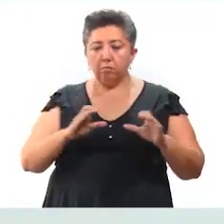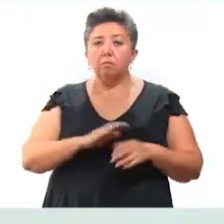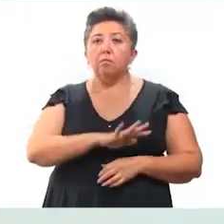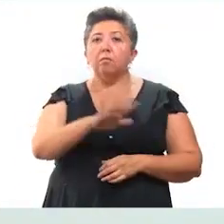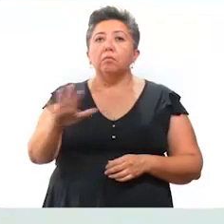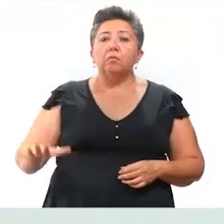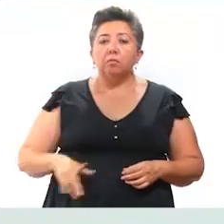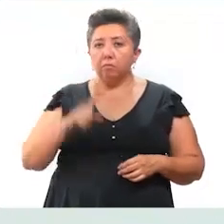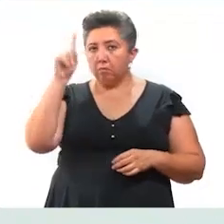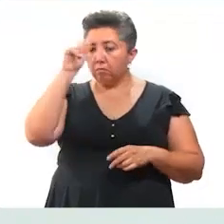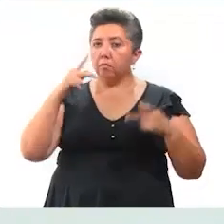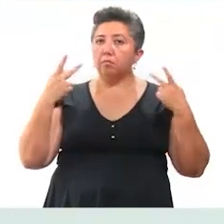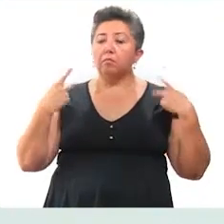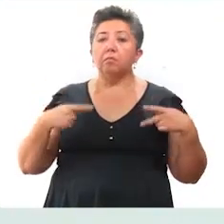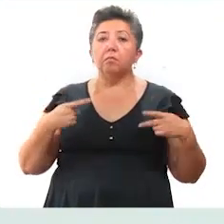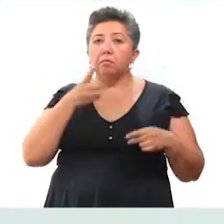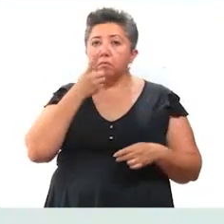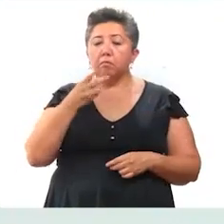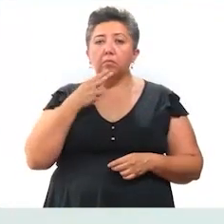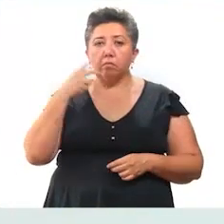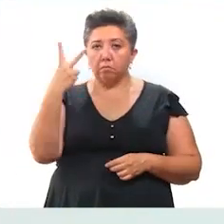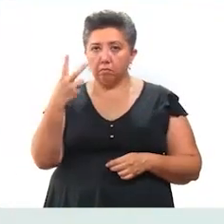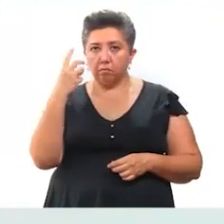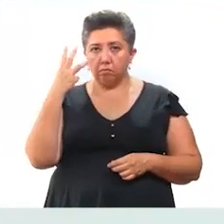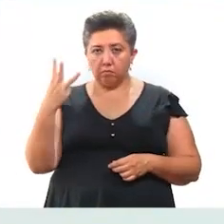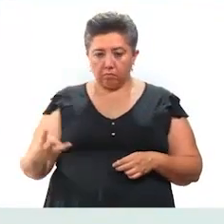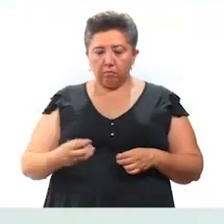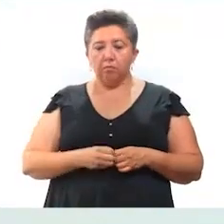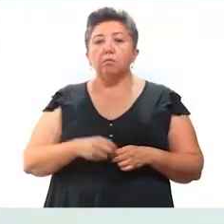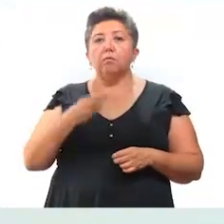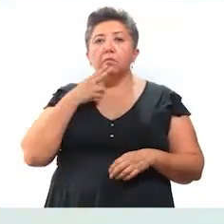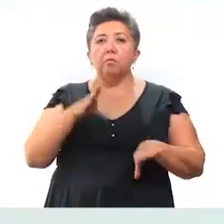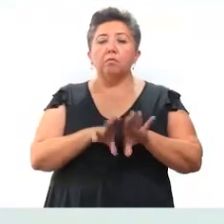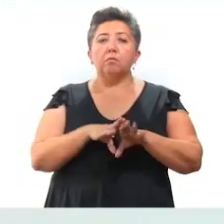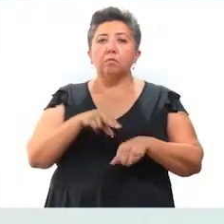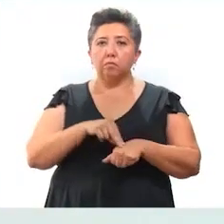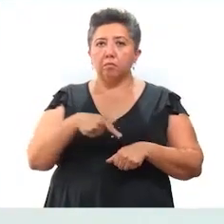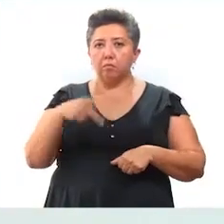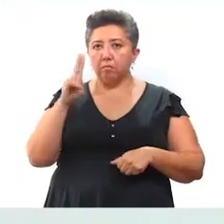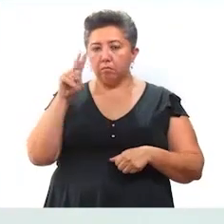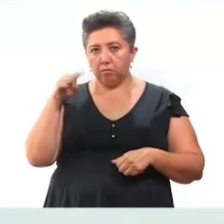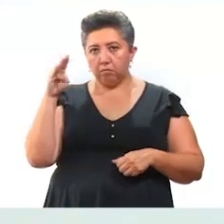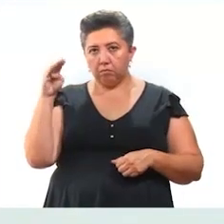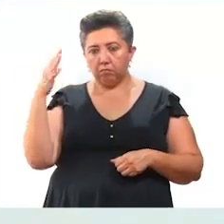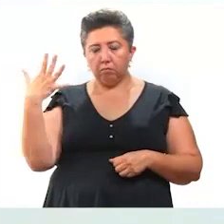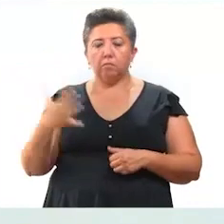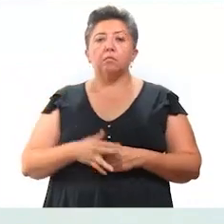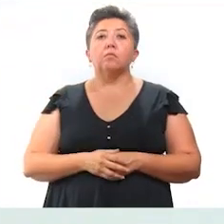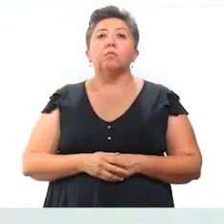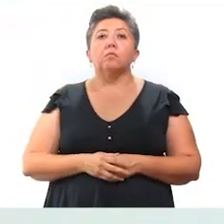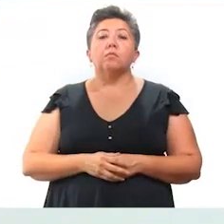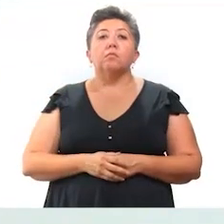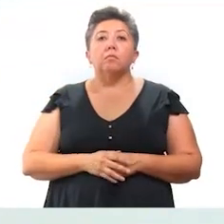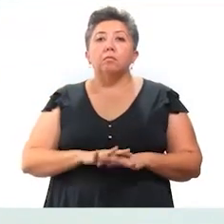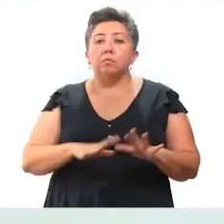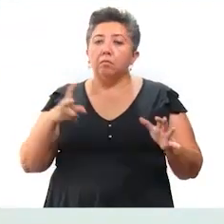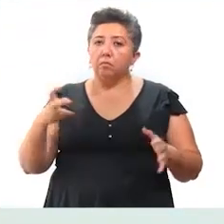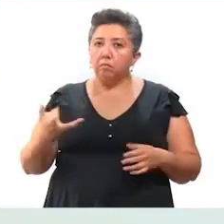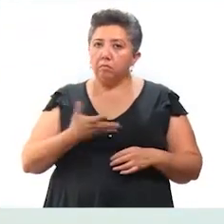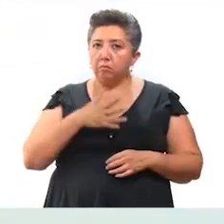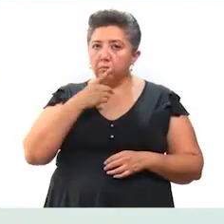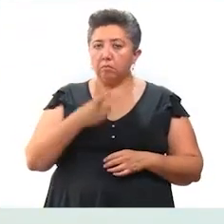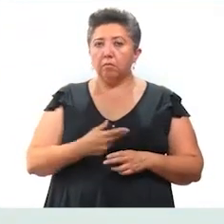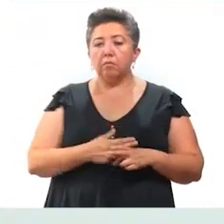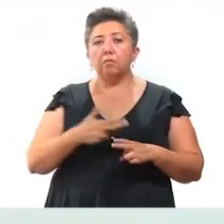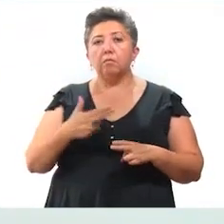entre todos, se sugiere el uso de cubrebocas de 2 capas, tricapa o de uso grado médico, como es el KN95, ya que estos tienen